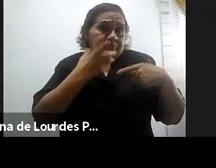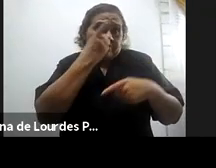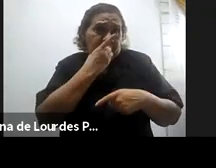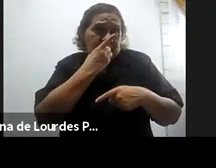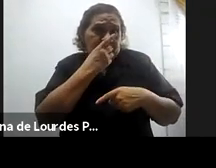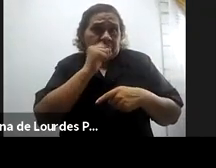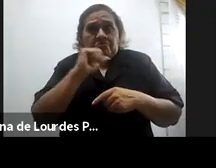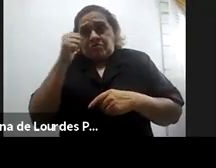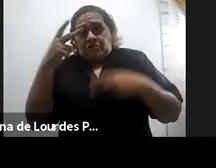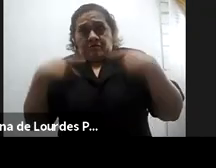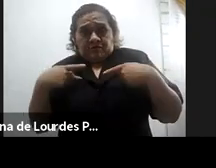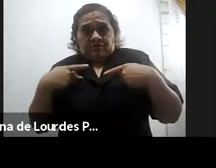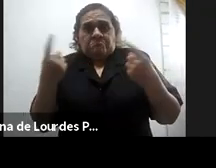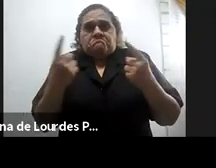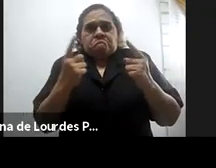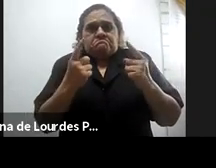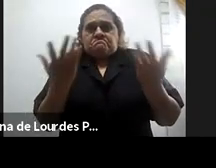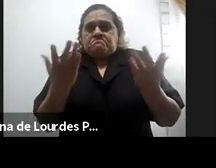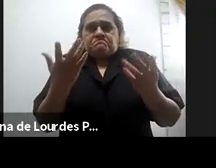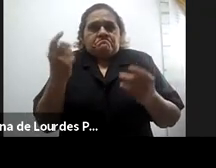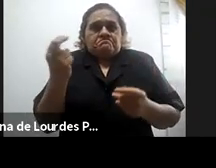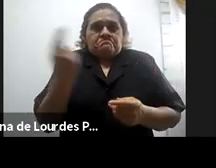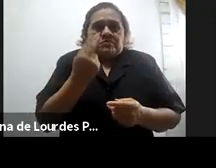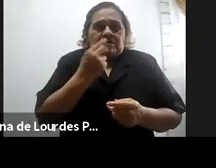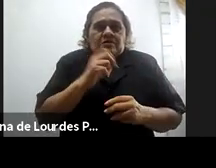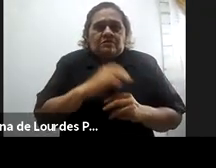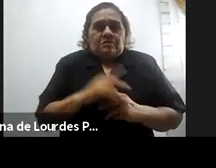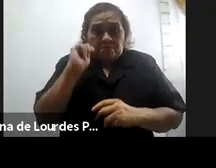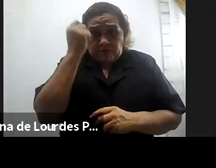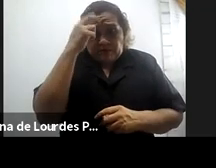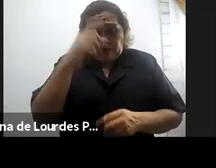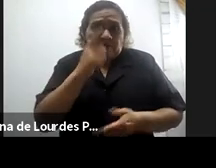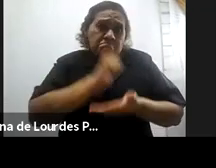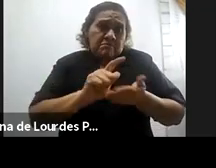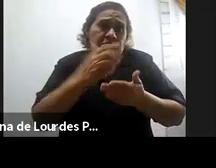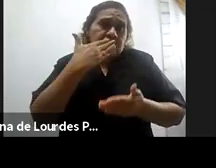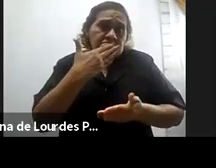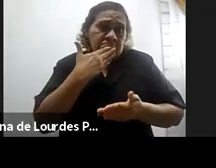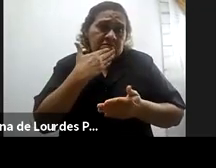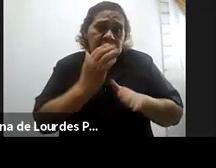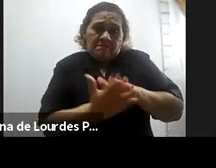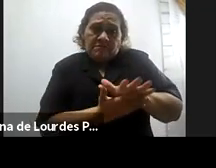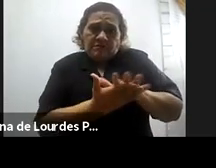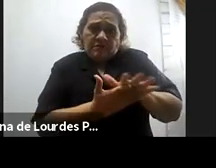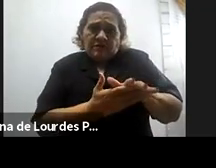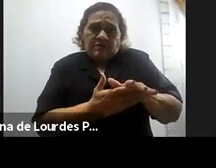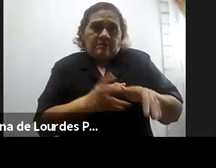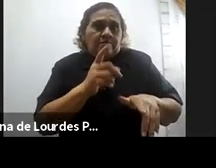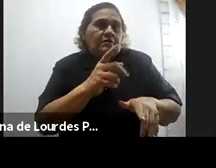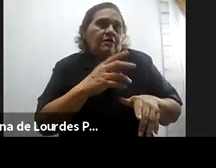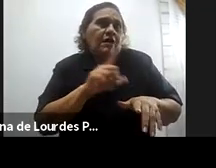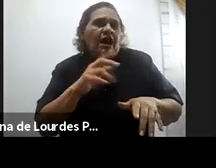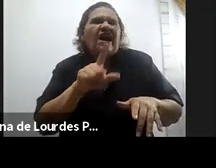que necesito que haya una técnica de lavado adecuada, pero pues doy por hecho que la persona ya sabe a qué me estoy refiriendo,